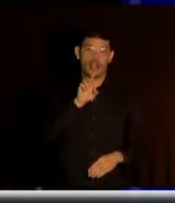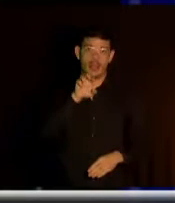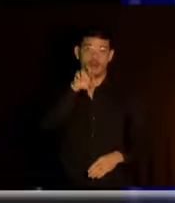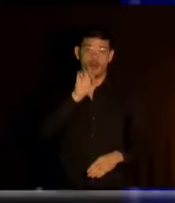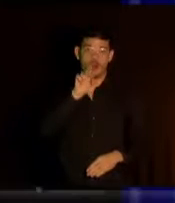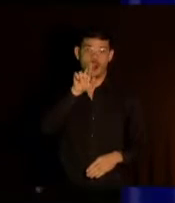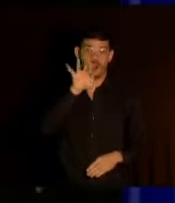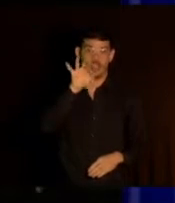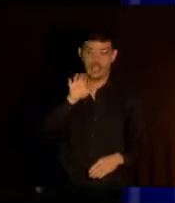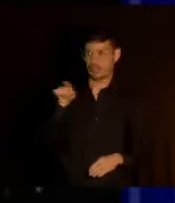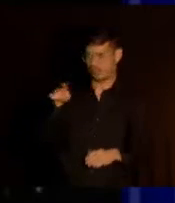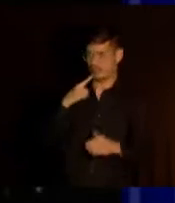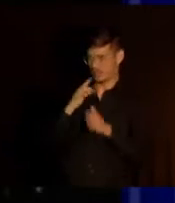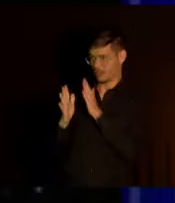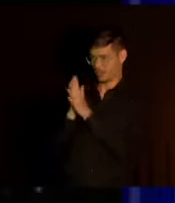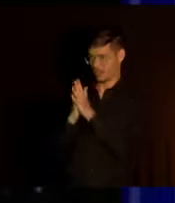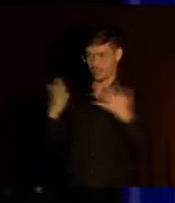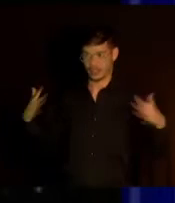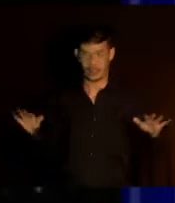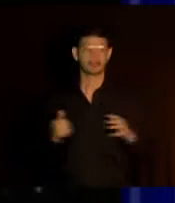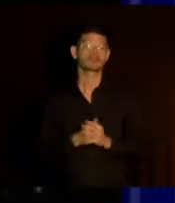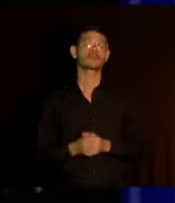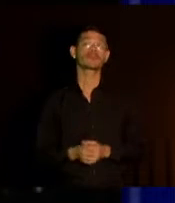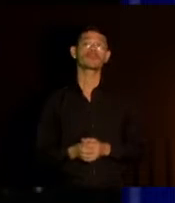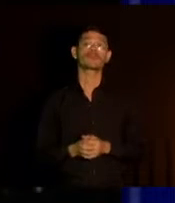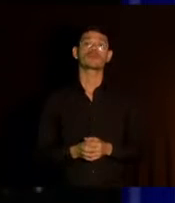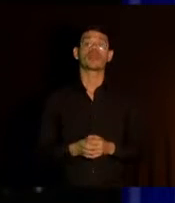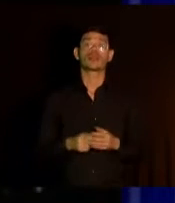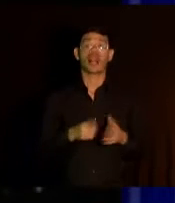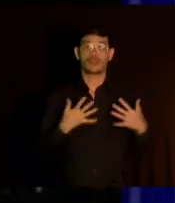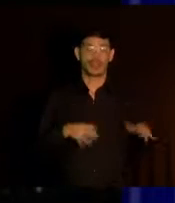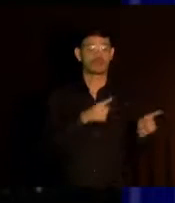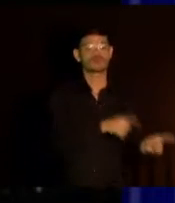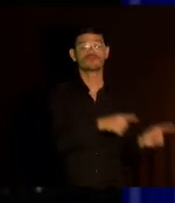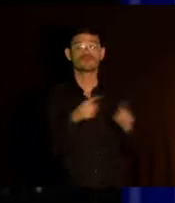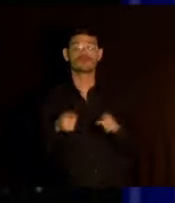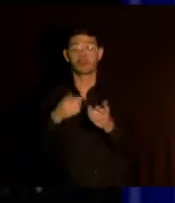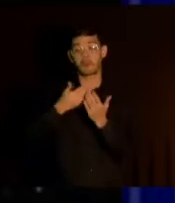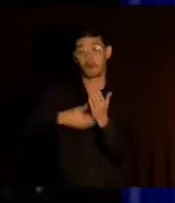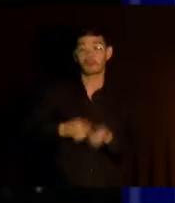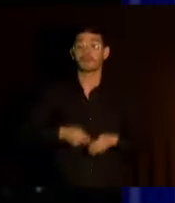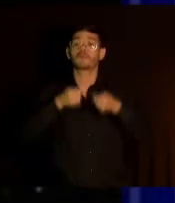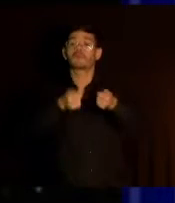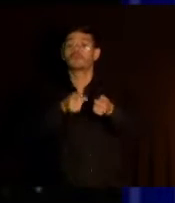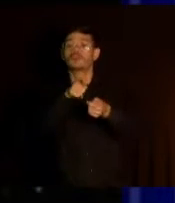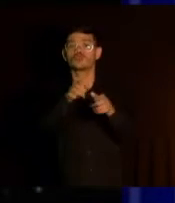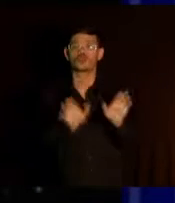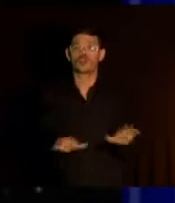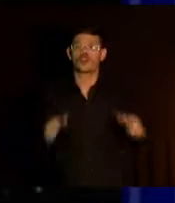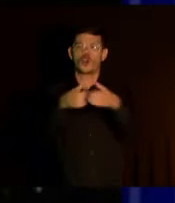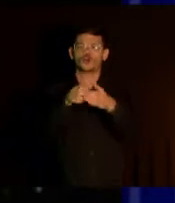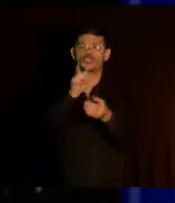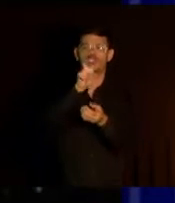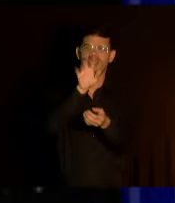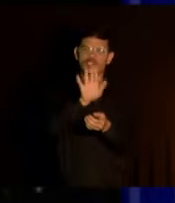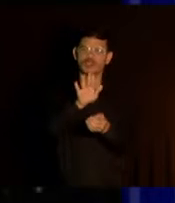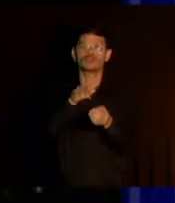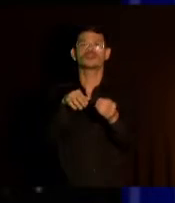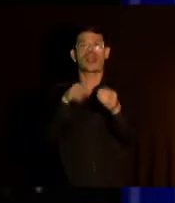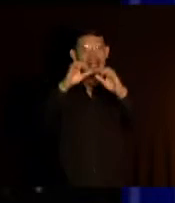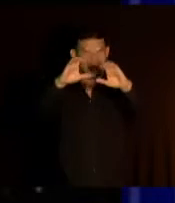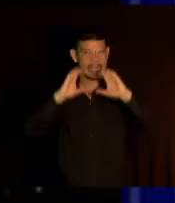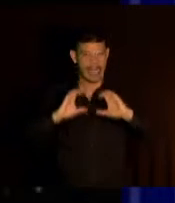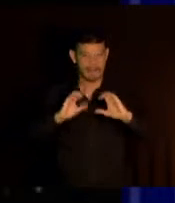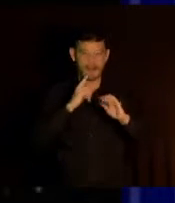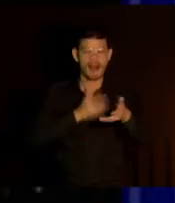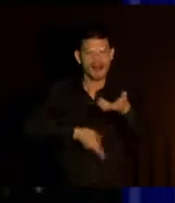de Cámara, ahorita va a hacer su curso en la plenaria de la Cámara. Debemos recordar que la